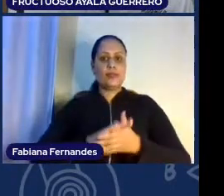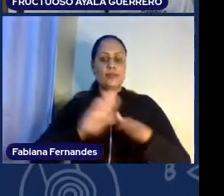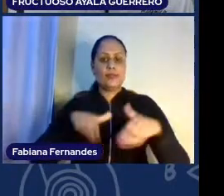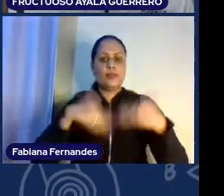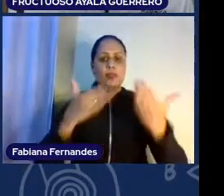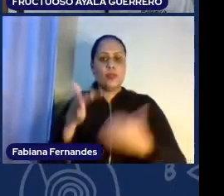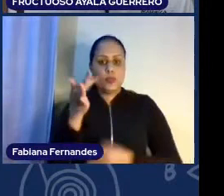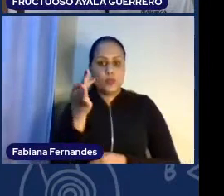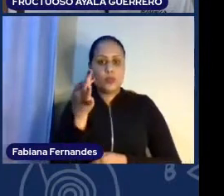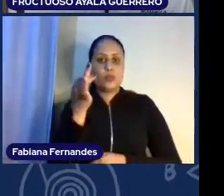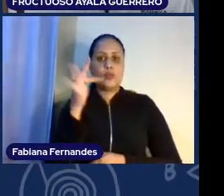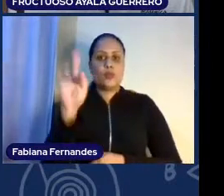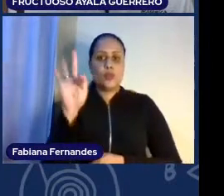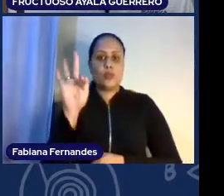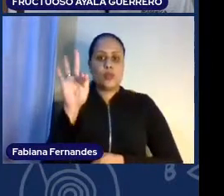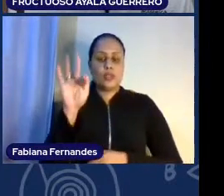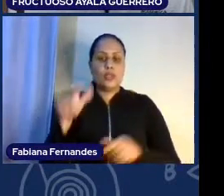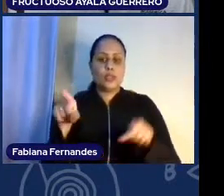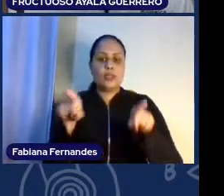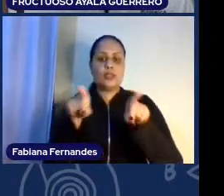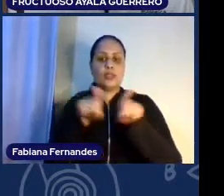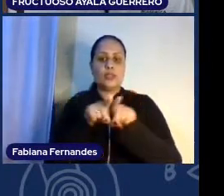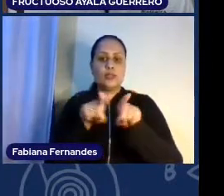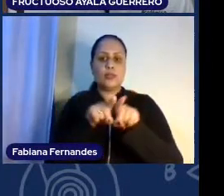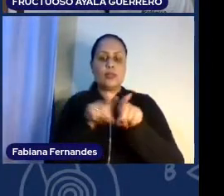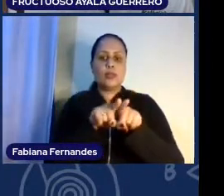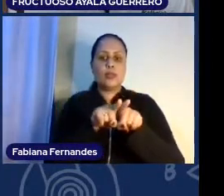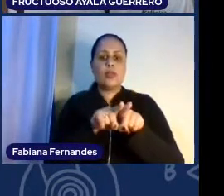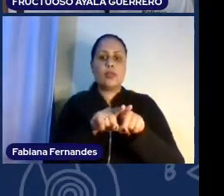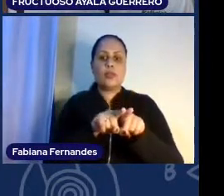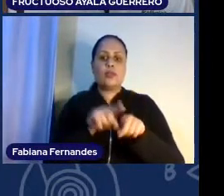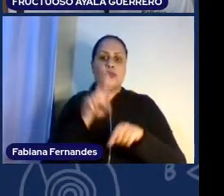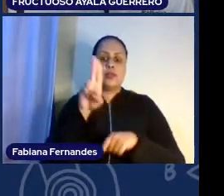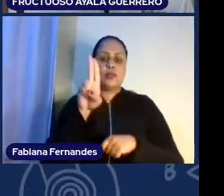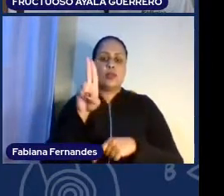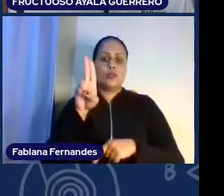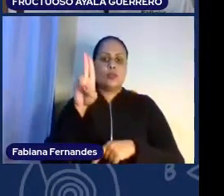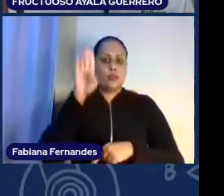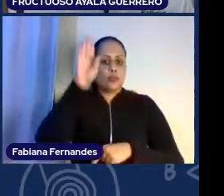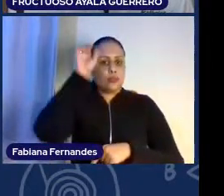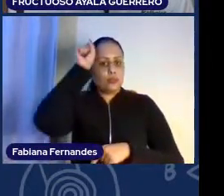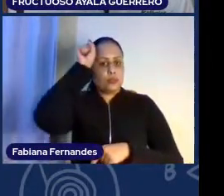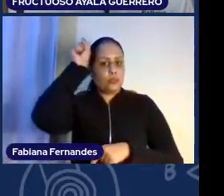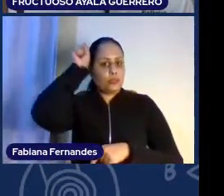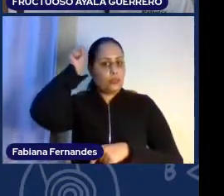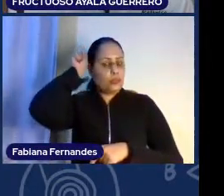de Psicología en la Universidad Nacional Autónoma de México.